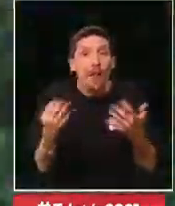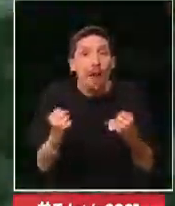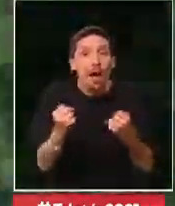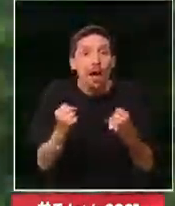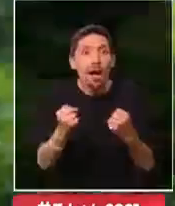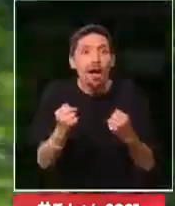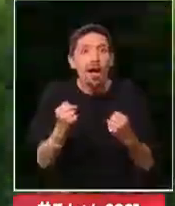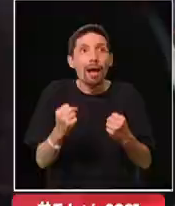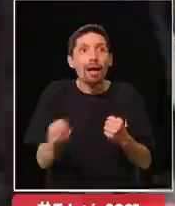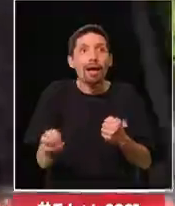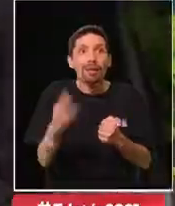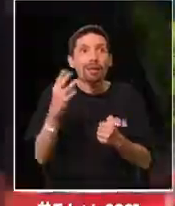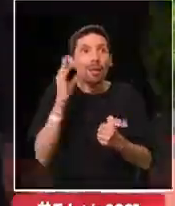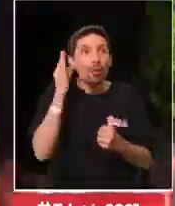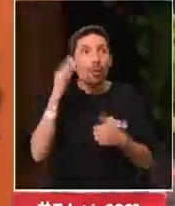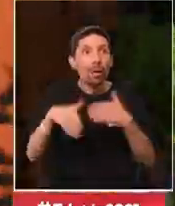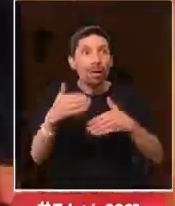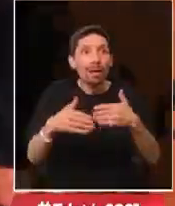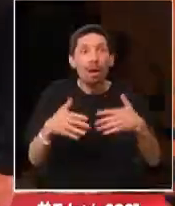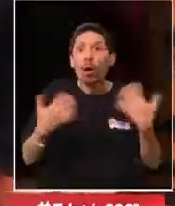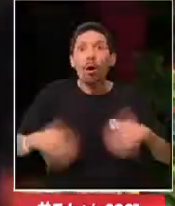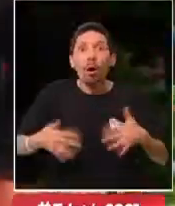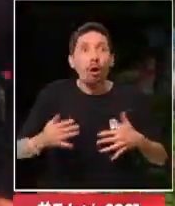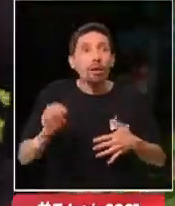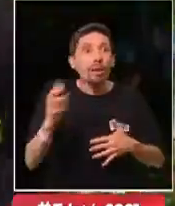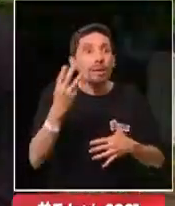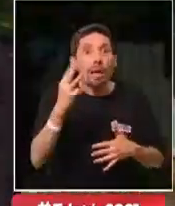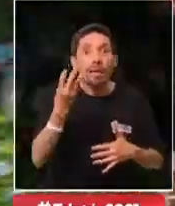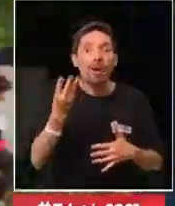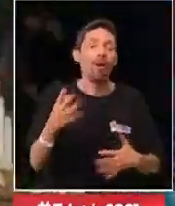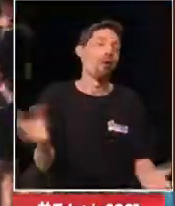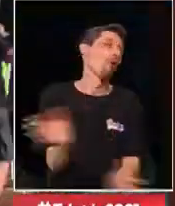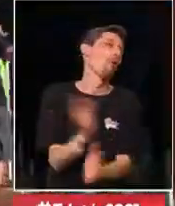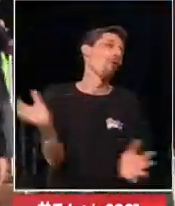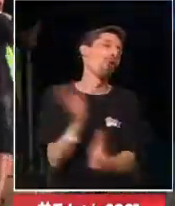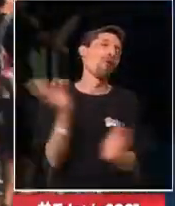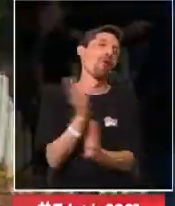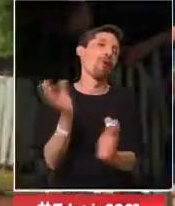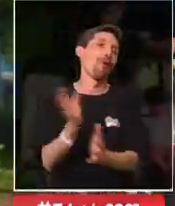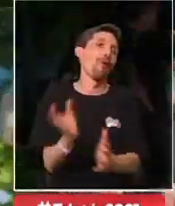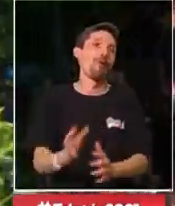Claudio, tercera mujer del agua. ¿Fue la tercera? Tercera mujer del agua.